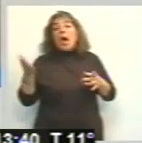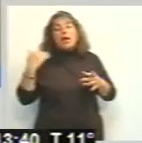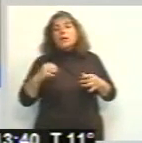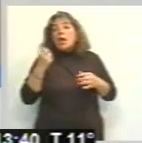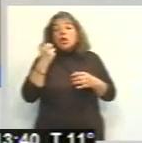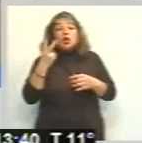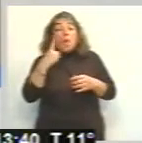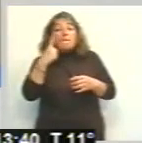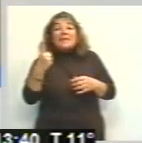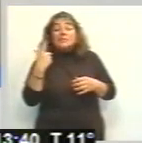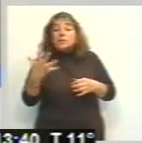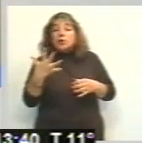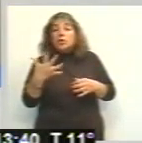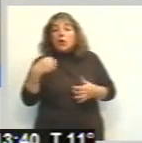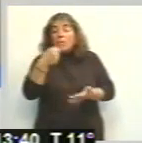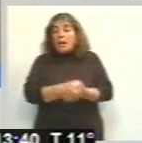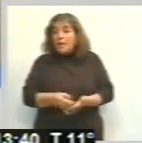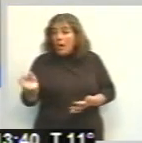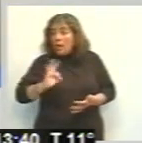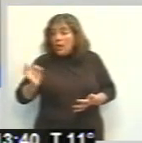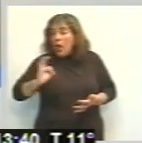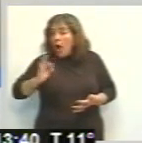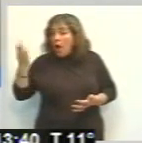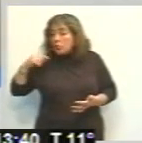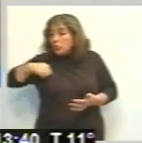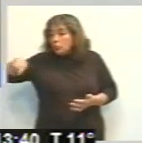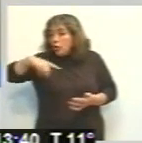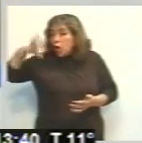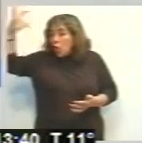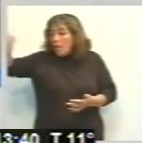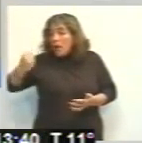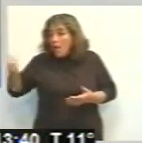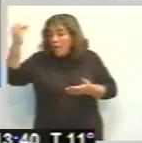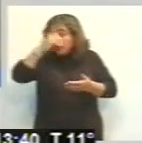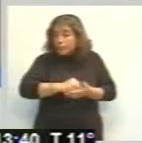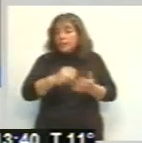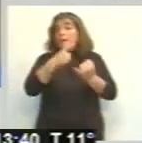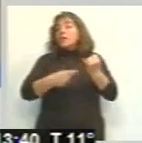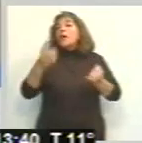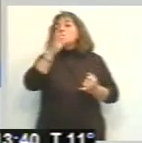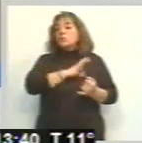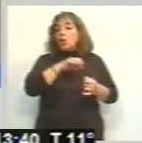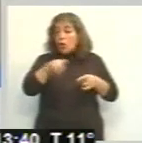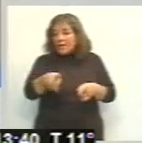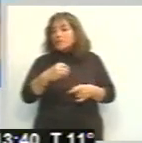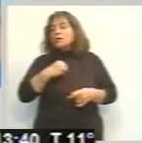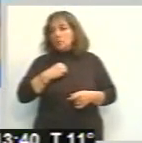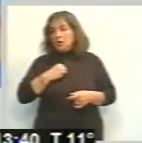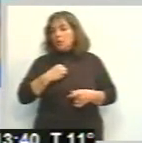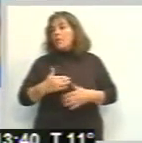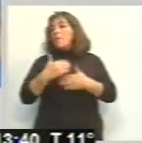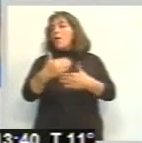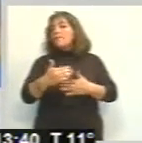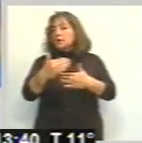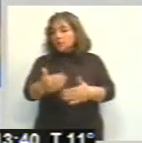año 2005. Nosotros lo recuperamos para el aguinaldo y bueno, vamos en ese sentido avanzando de manera de llegar